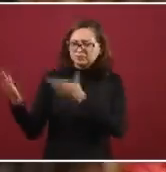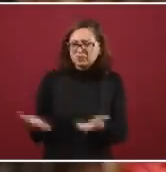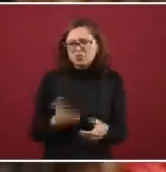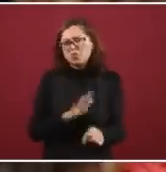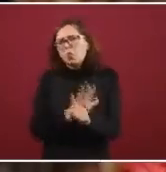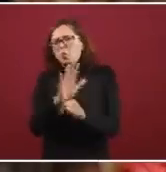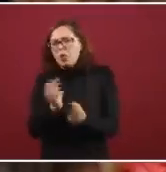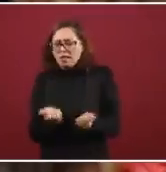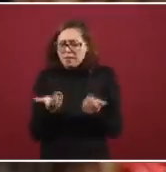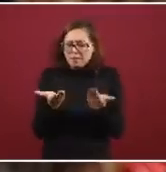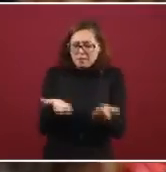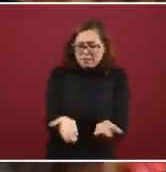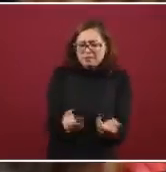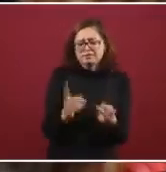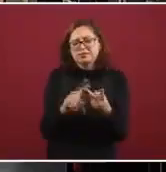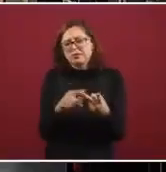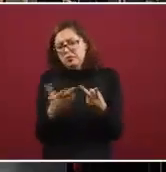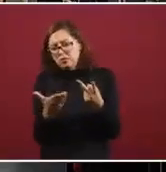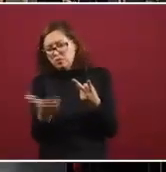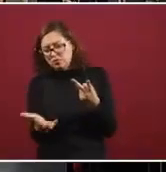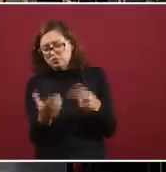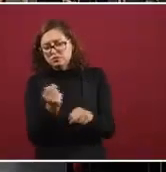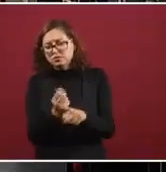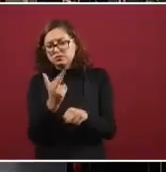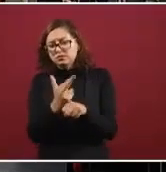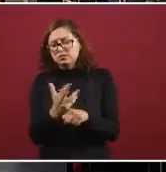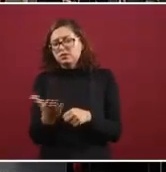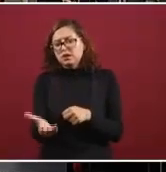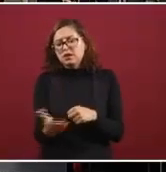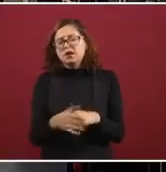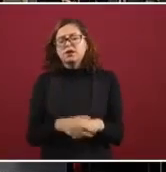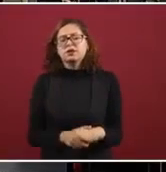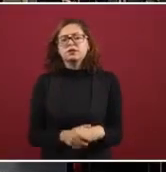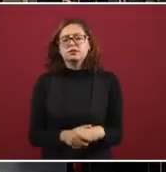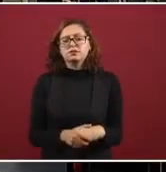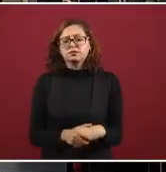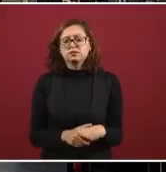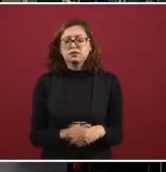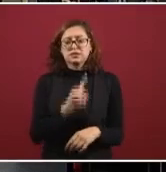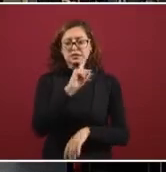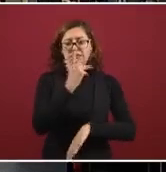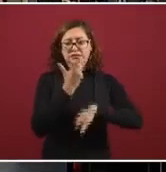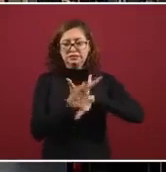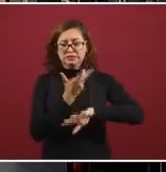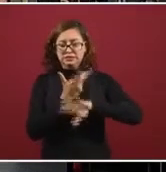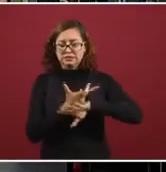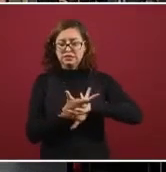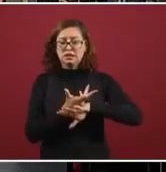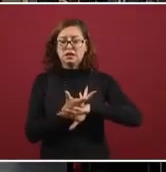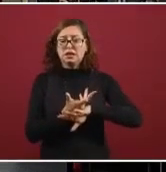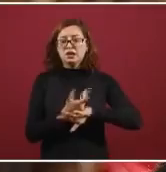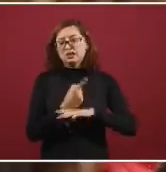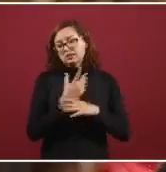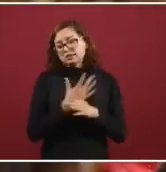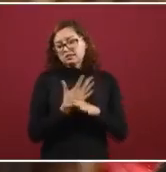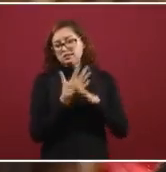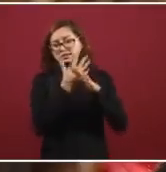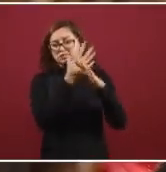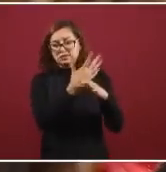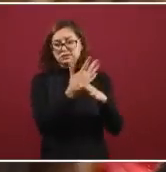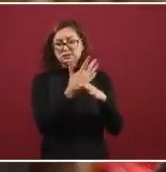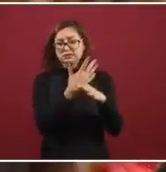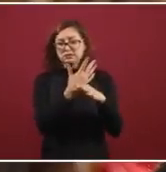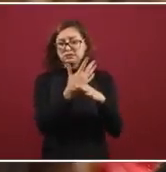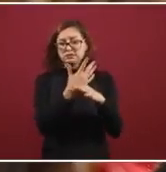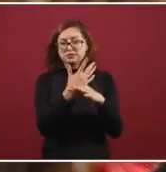eso, señor canciller, es, en los días pasados en Estados Unidos se confirmó que una parte de ayuda que